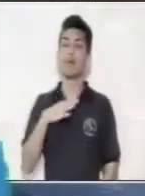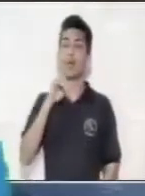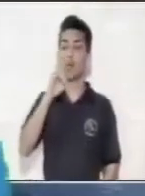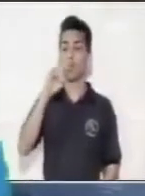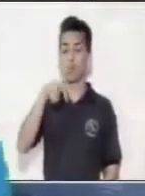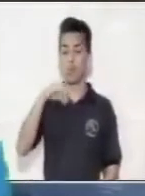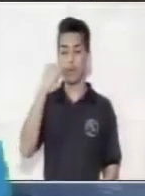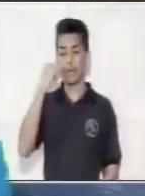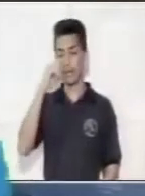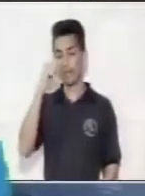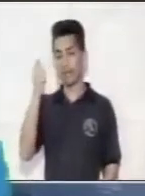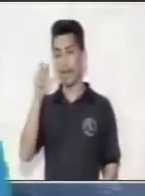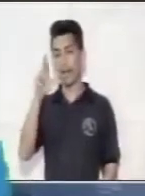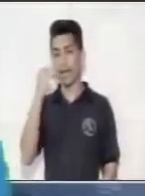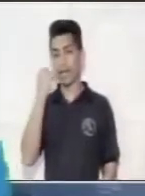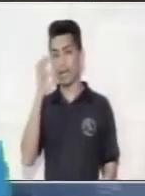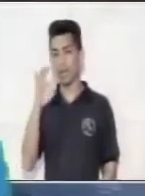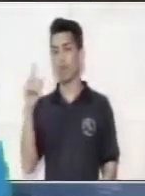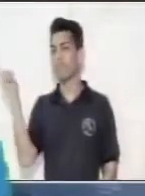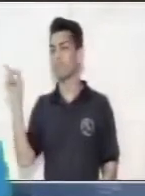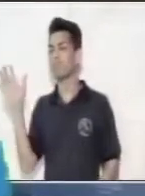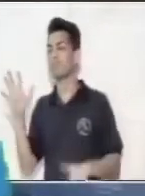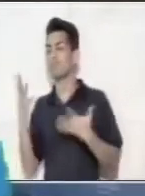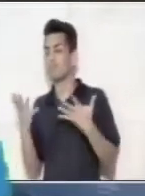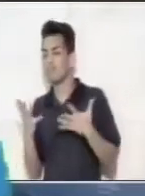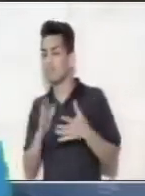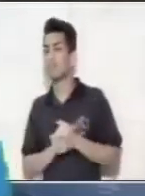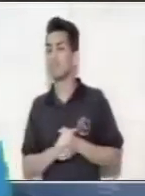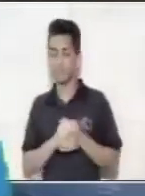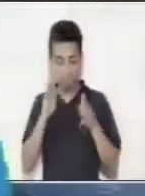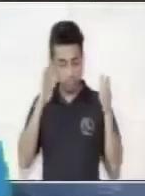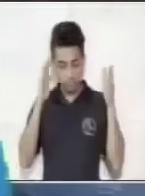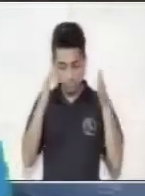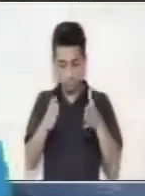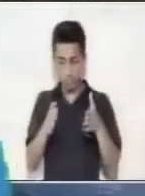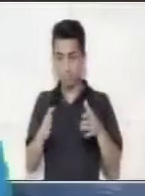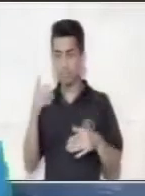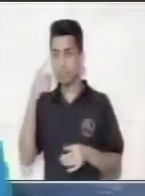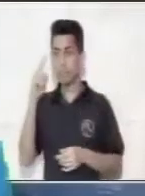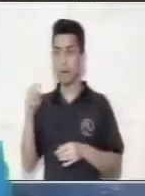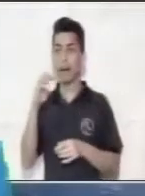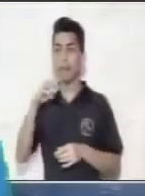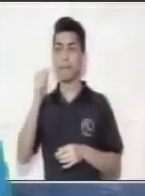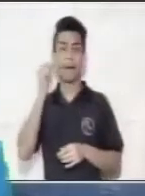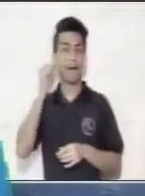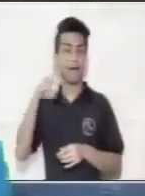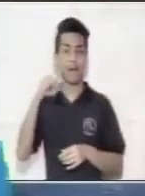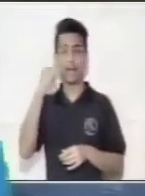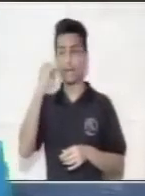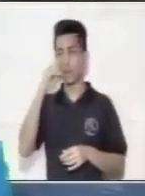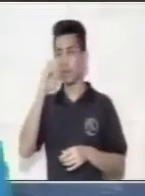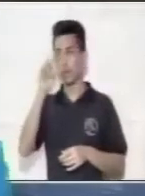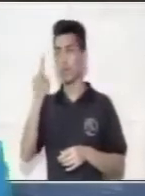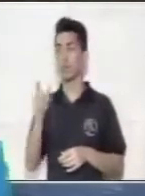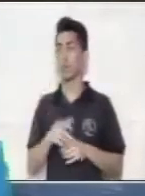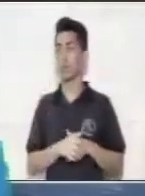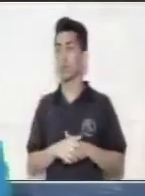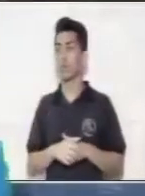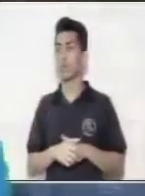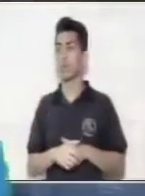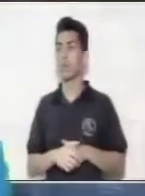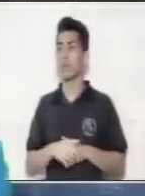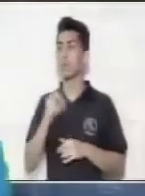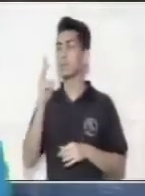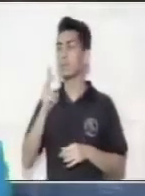tipo unitario. En este caso nos vamos a centrar únicamente en la magnitud del vector y van a